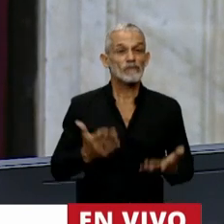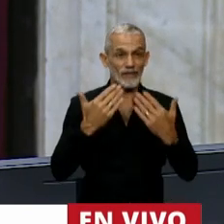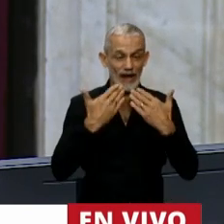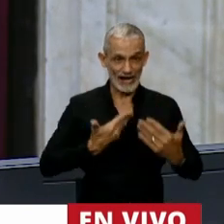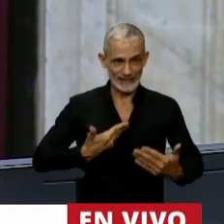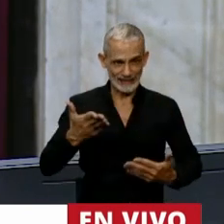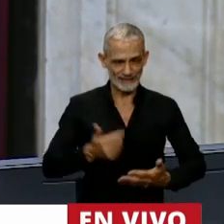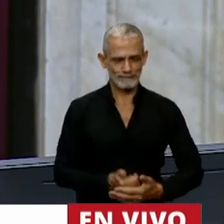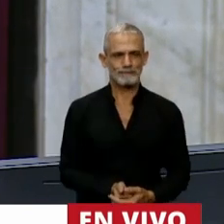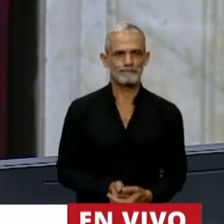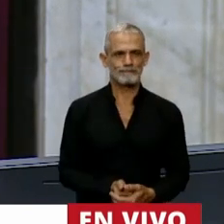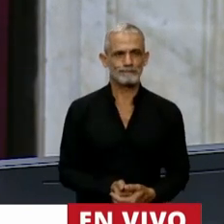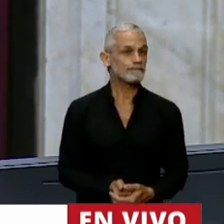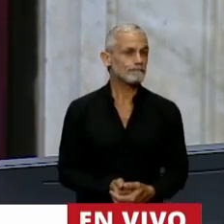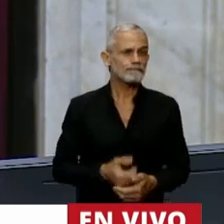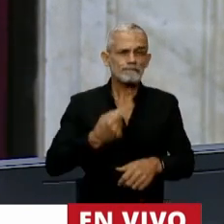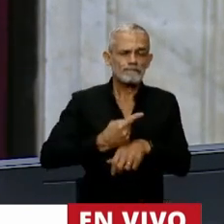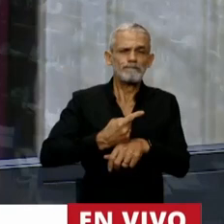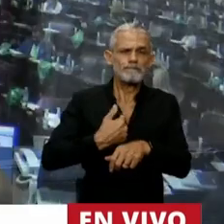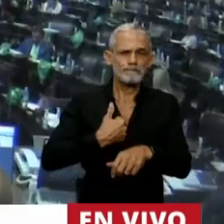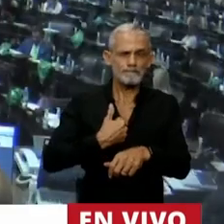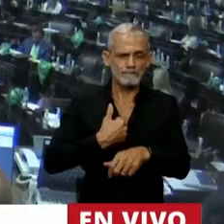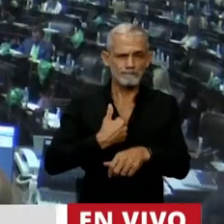Gracias, presidente. En primer lugar,